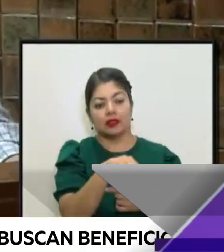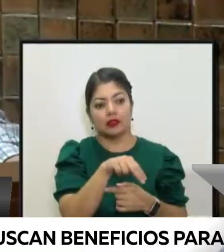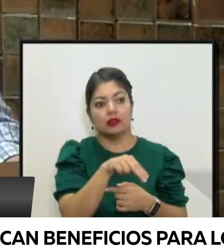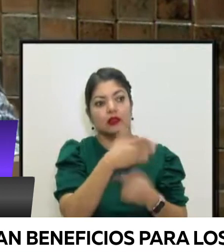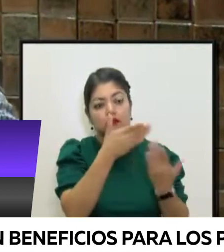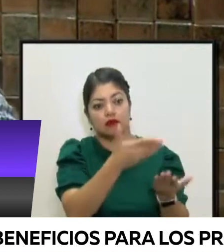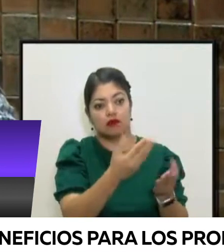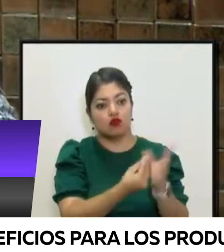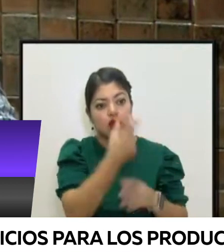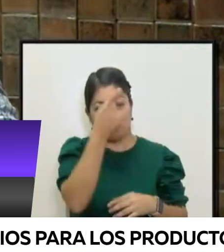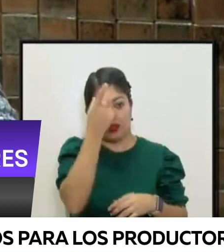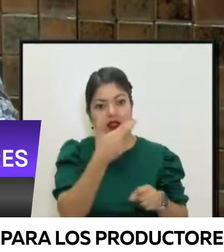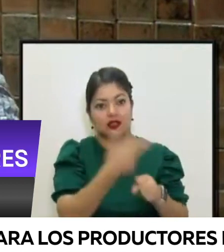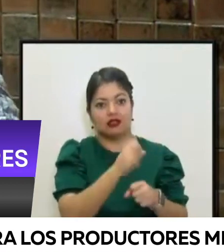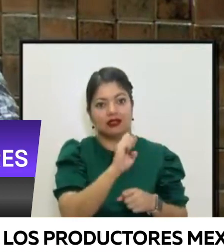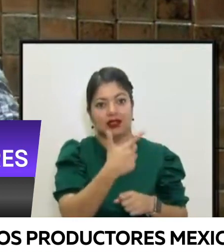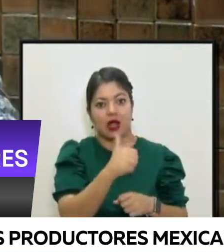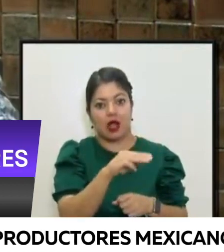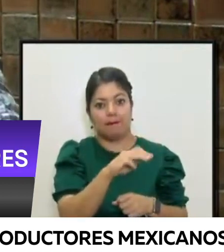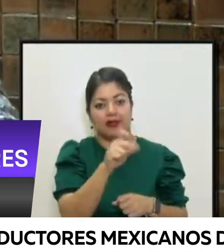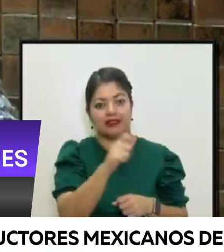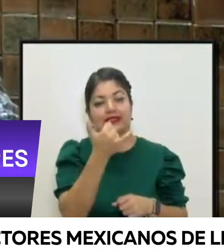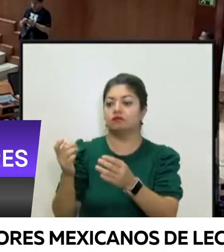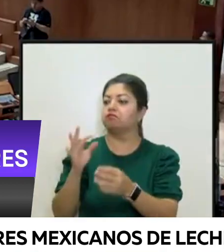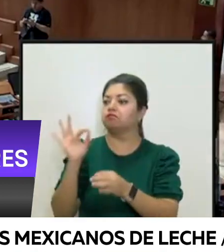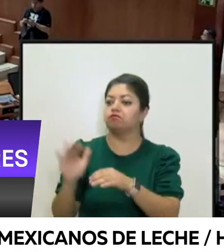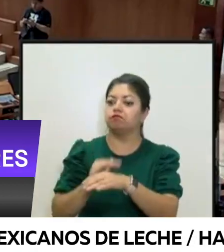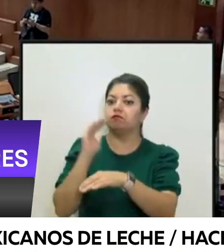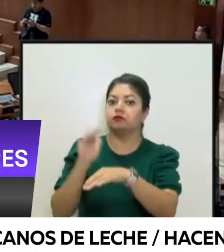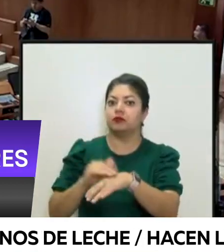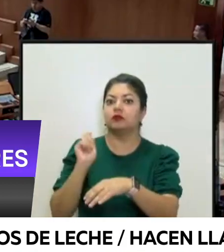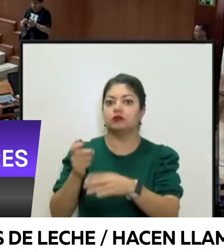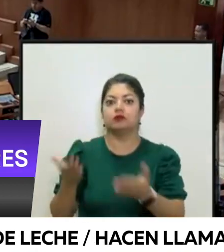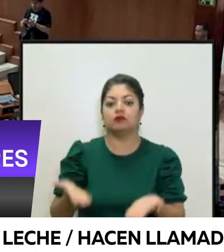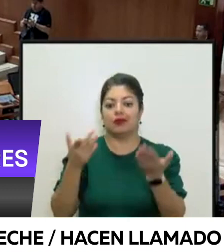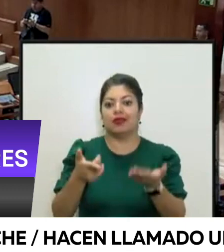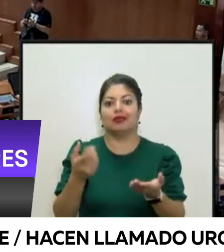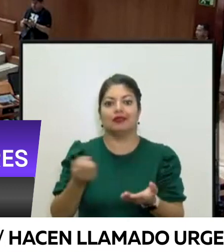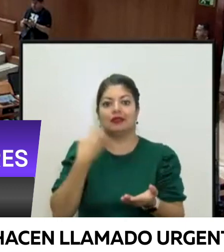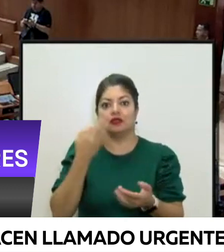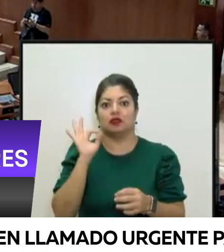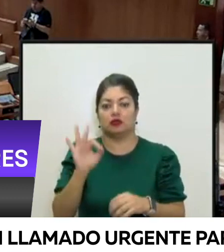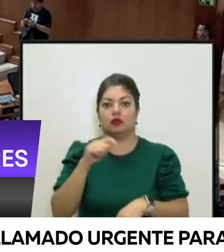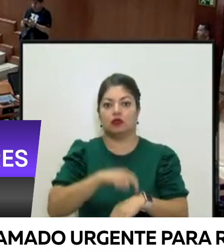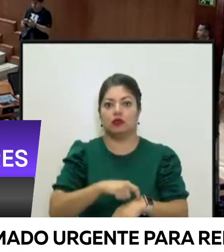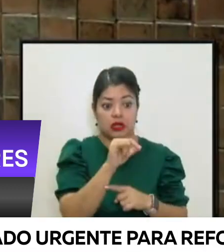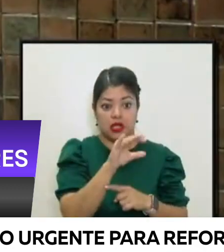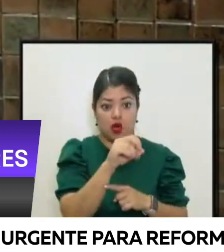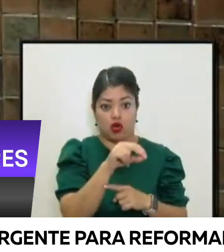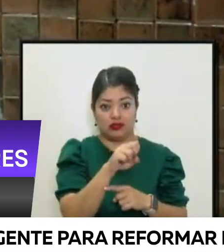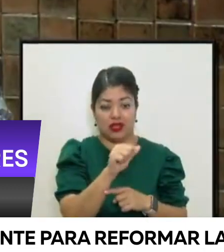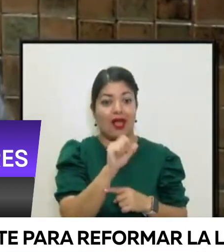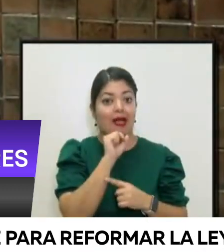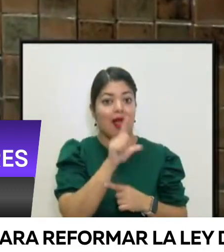En sesión de pleno, el diputado Eduardo Ron, del Grupo Parlamentario de Movimiento Ciudadano, hizo un exhorto para que las autoridades hacendarias,